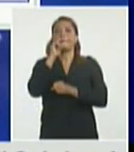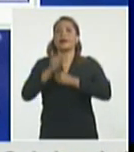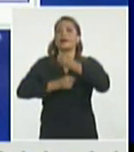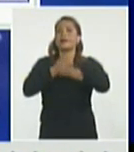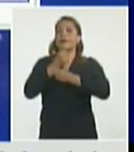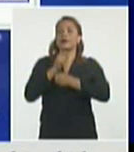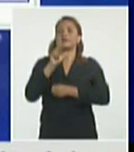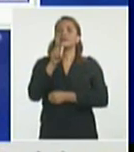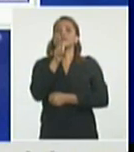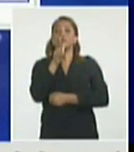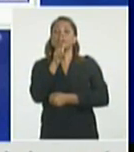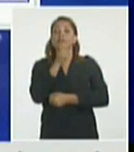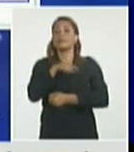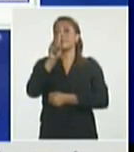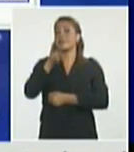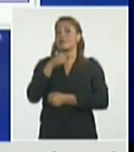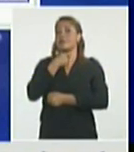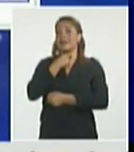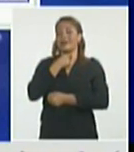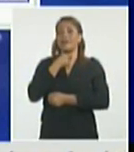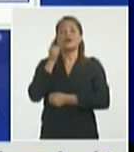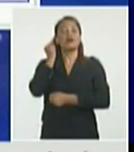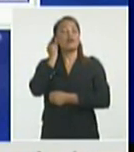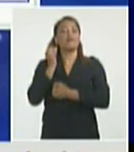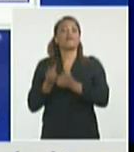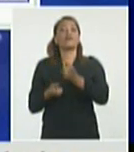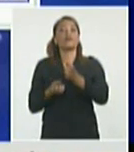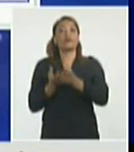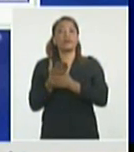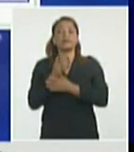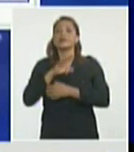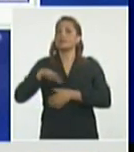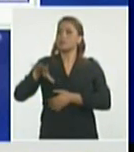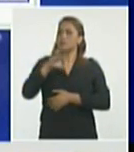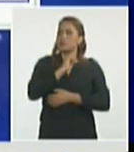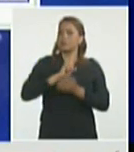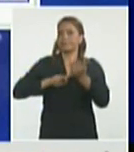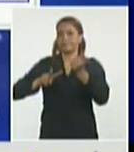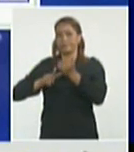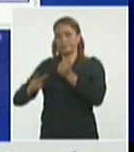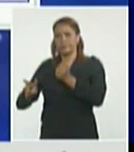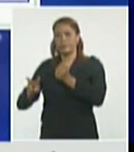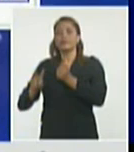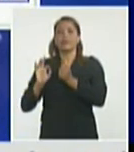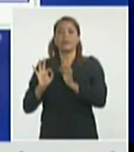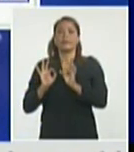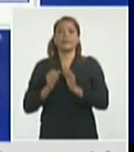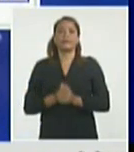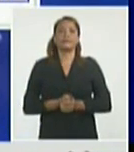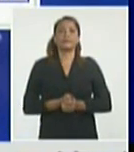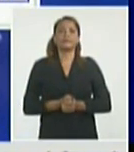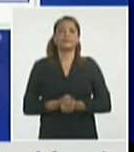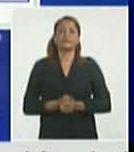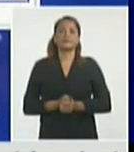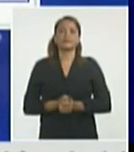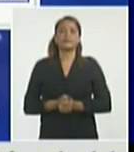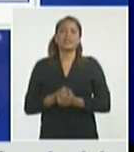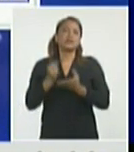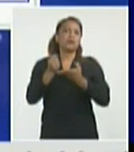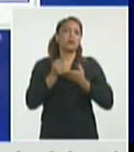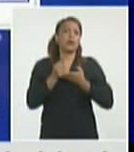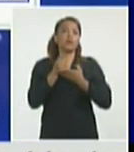Redondo, Primero de Enero y Florencia. Realmente toda la provincia. Pero, o sea, también esto nos sirve a los